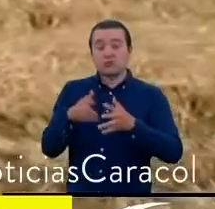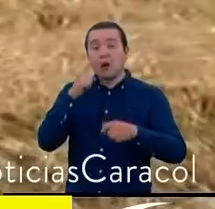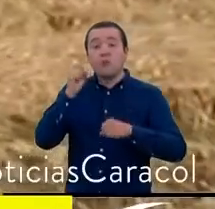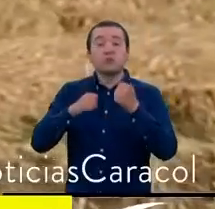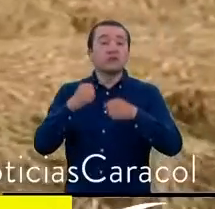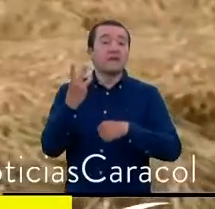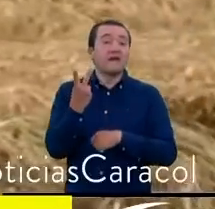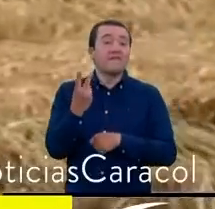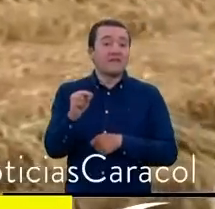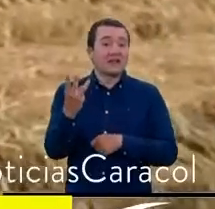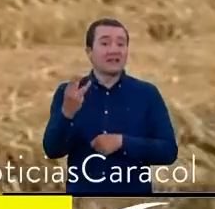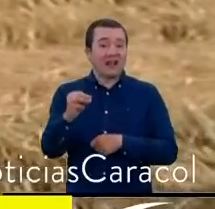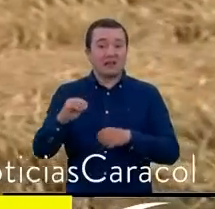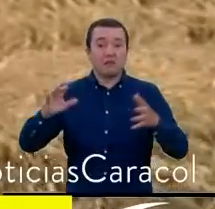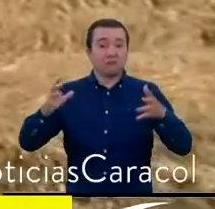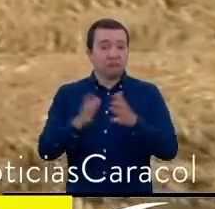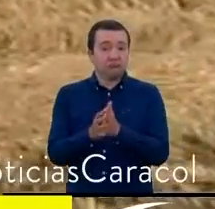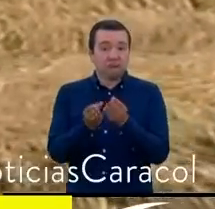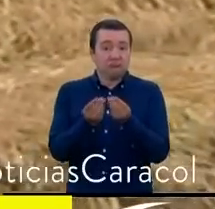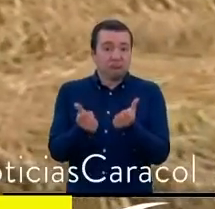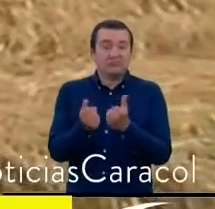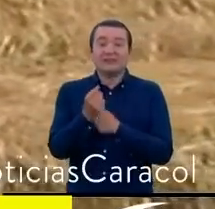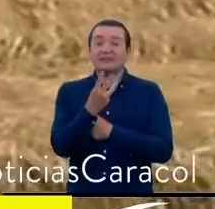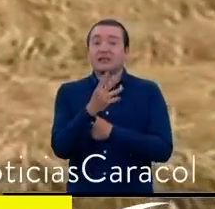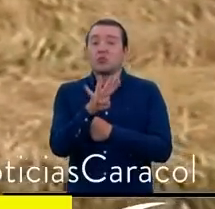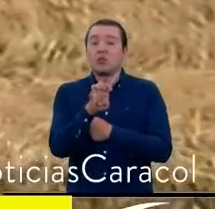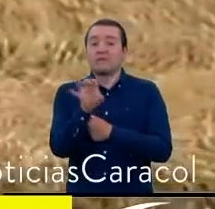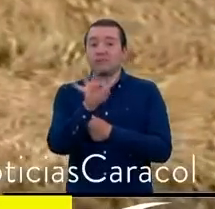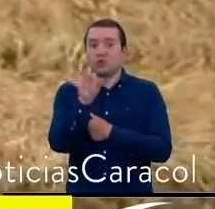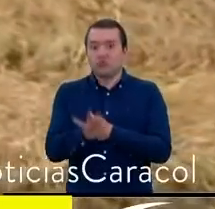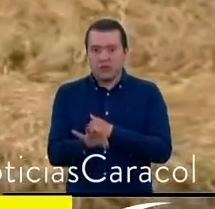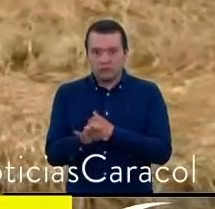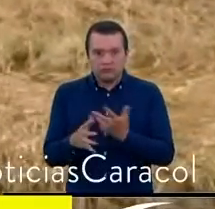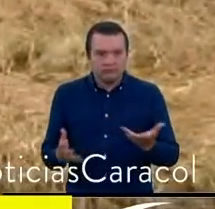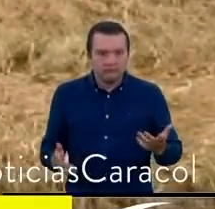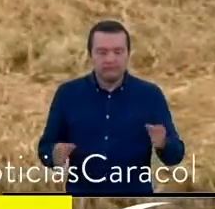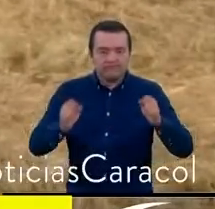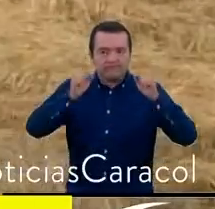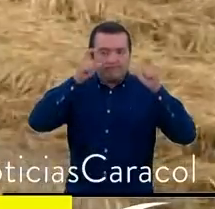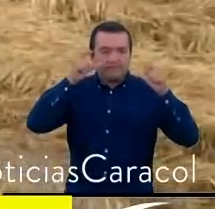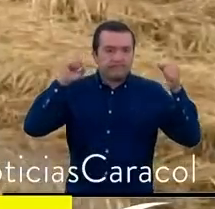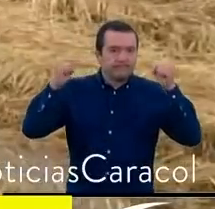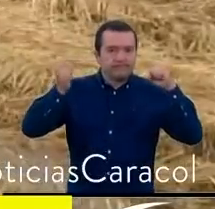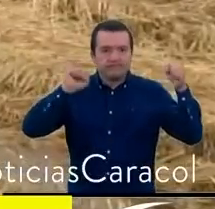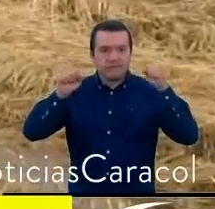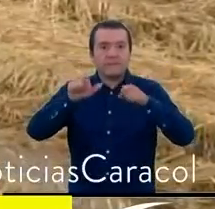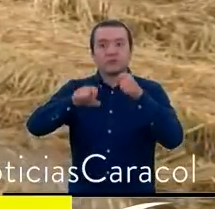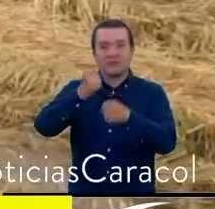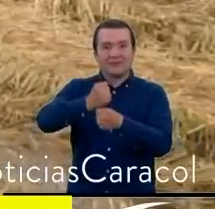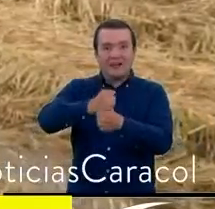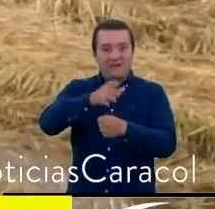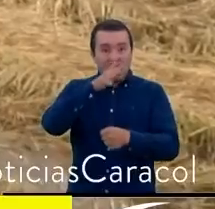el 2030 hasta en un 39%, situación que tiene en alerta a cientos de trabajadores del